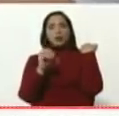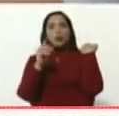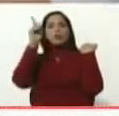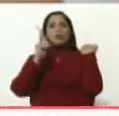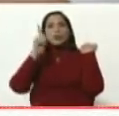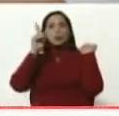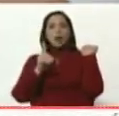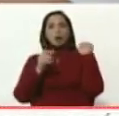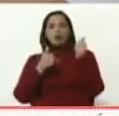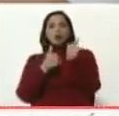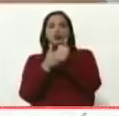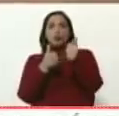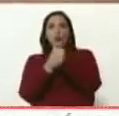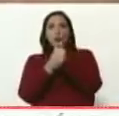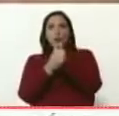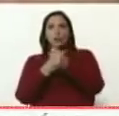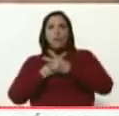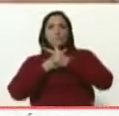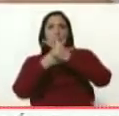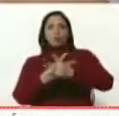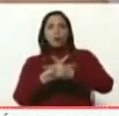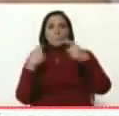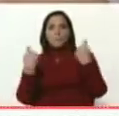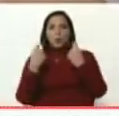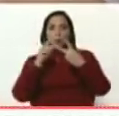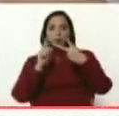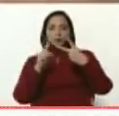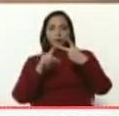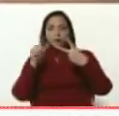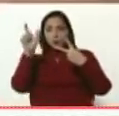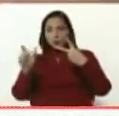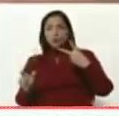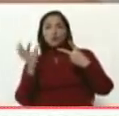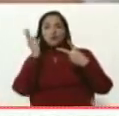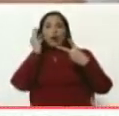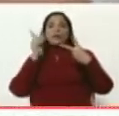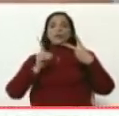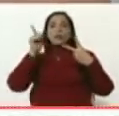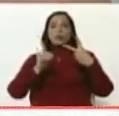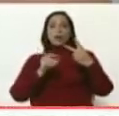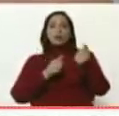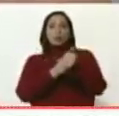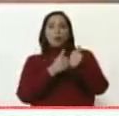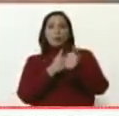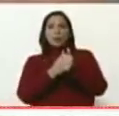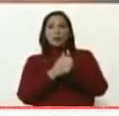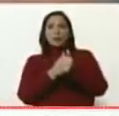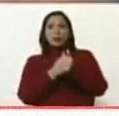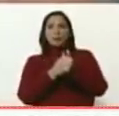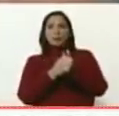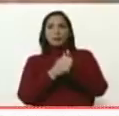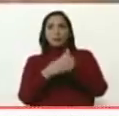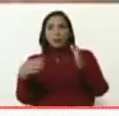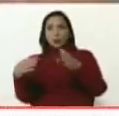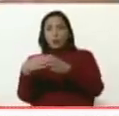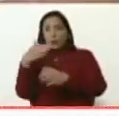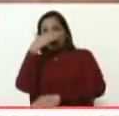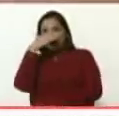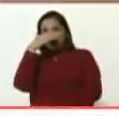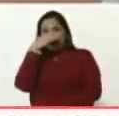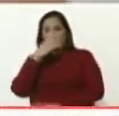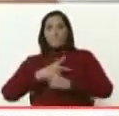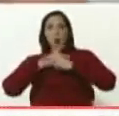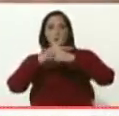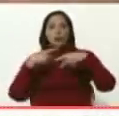de la banda criminal Voluntad Popular, por la señora Janet Fermín, diputada suplente de la banda criminal Voluntad